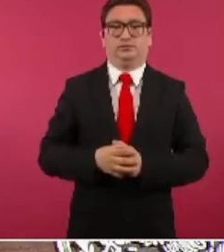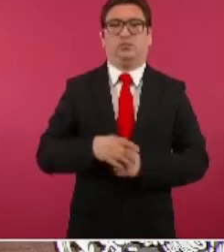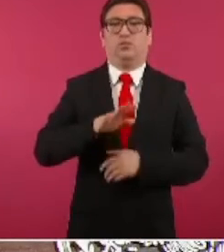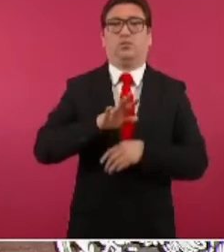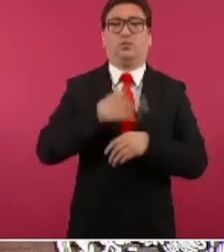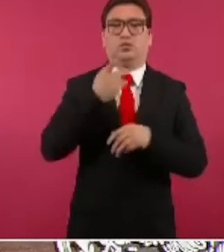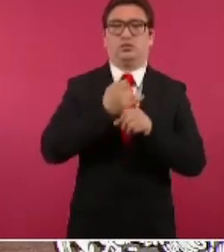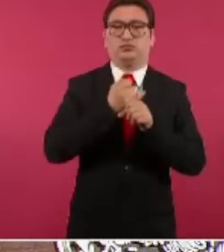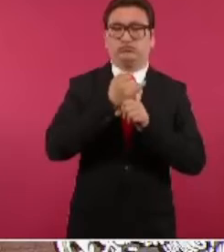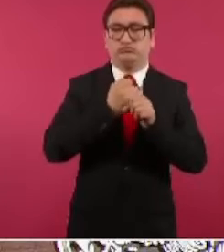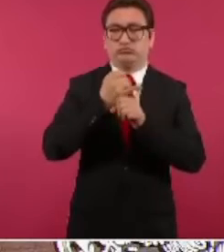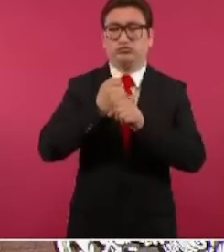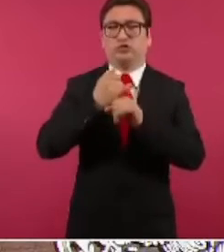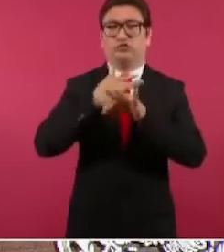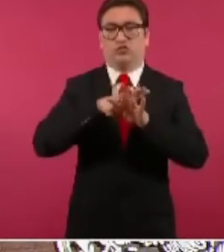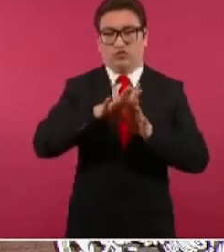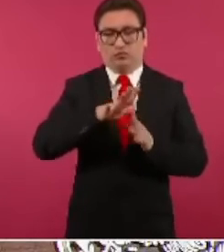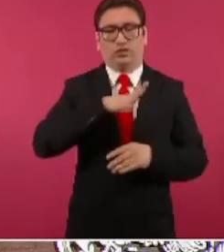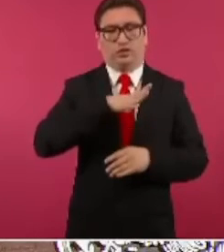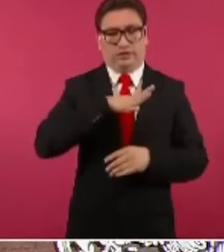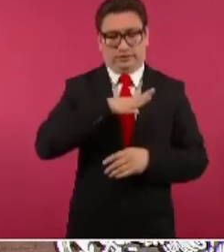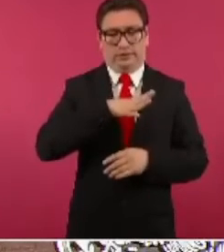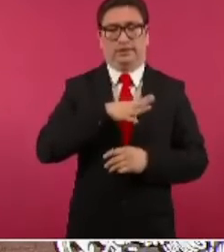indicadores que